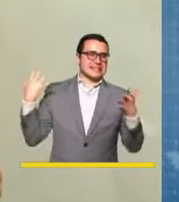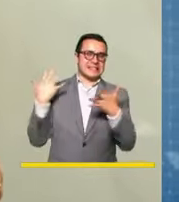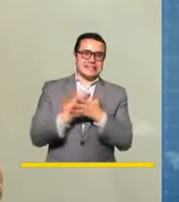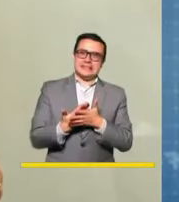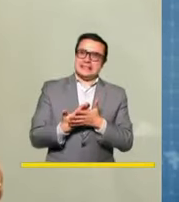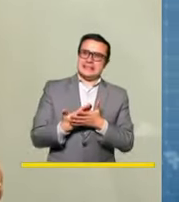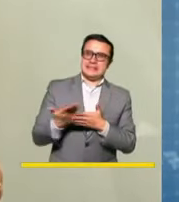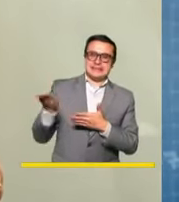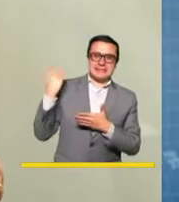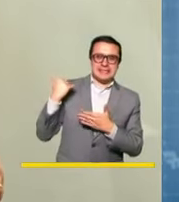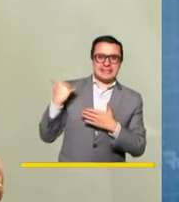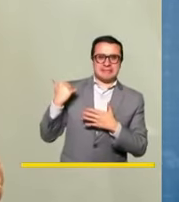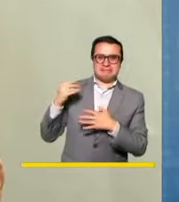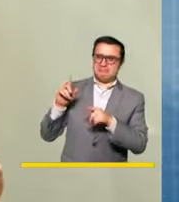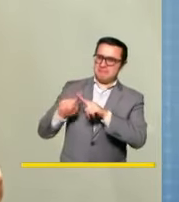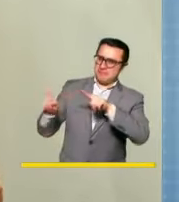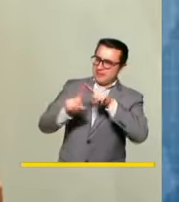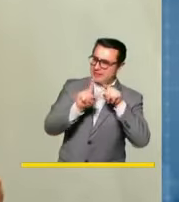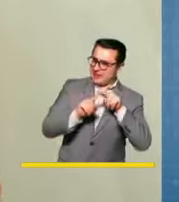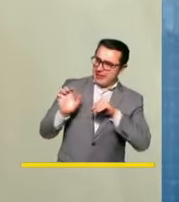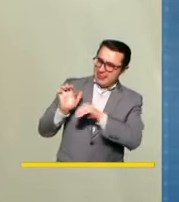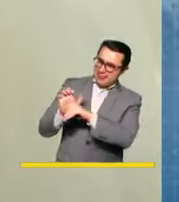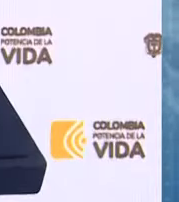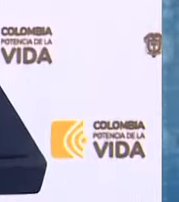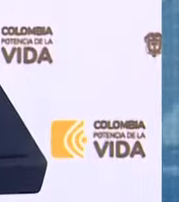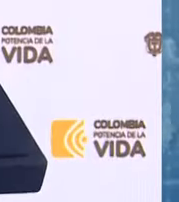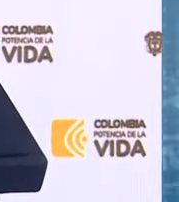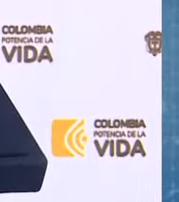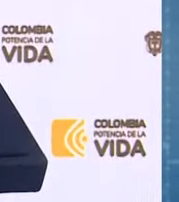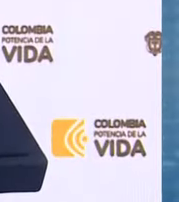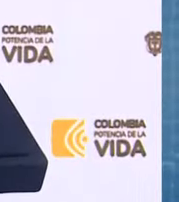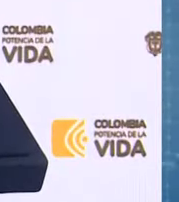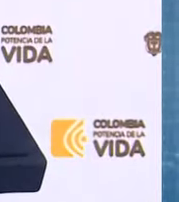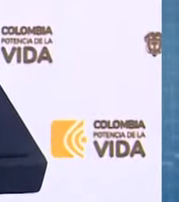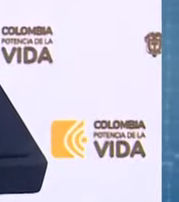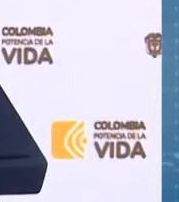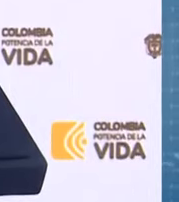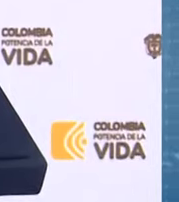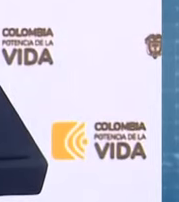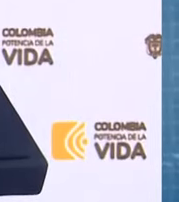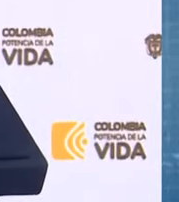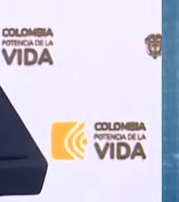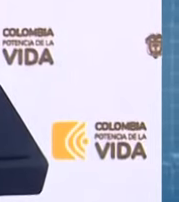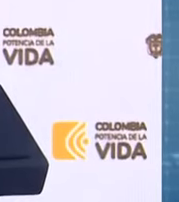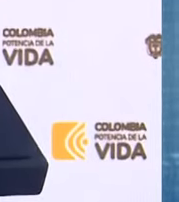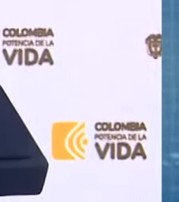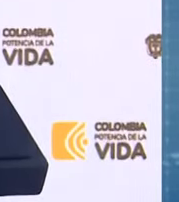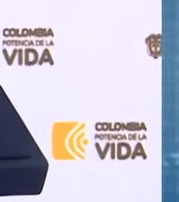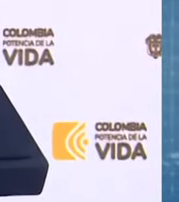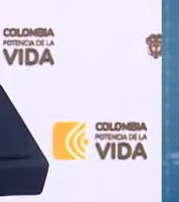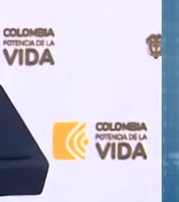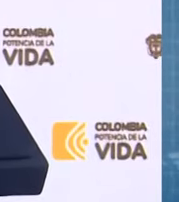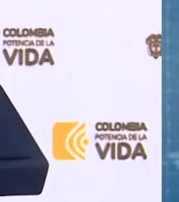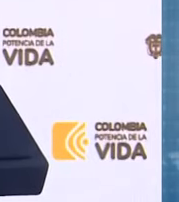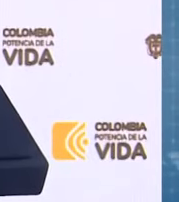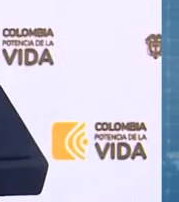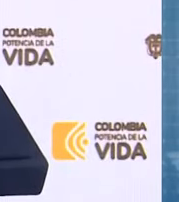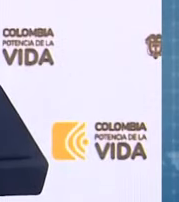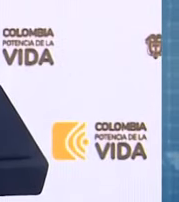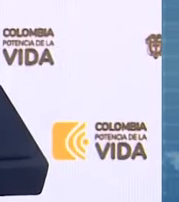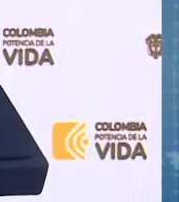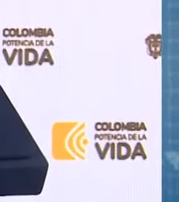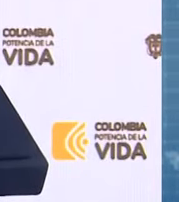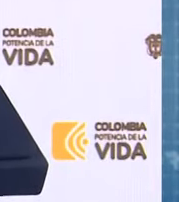sino están consiguiendo apoyo de la ciudadanía del Congreso eh constantemente